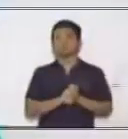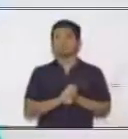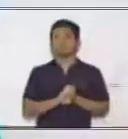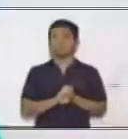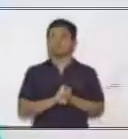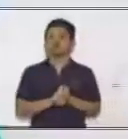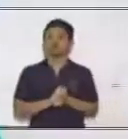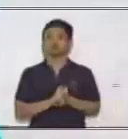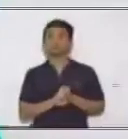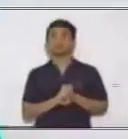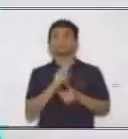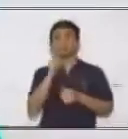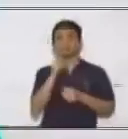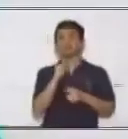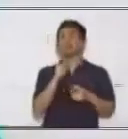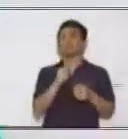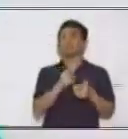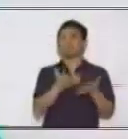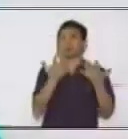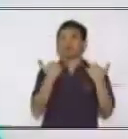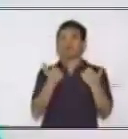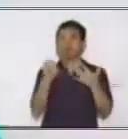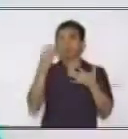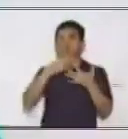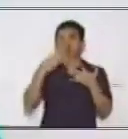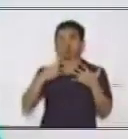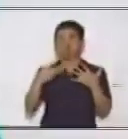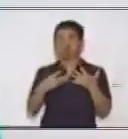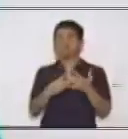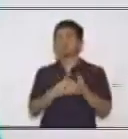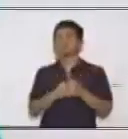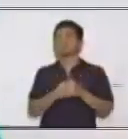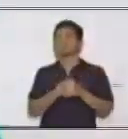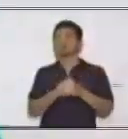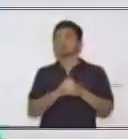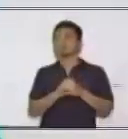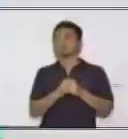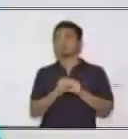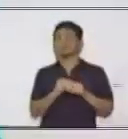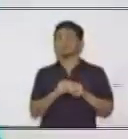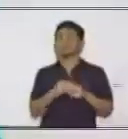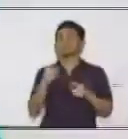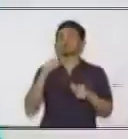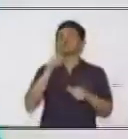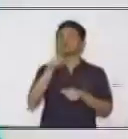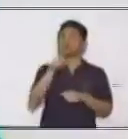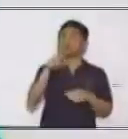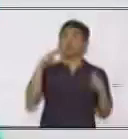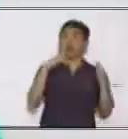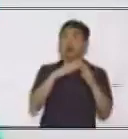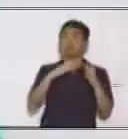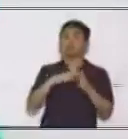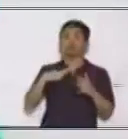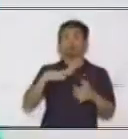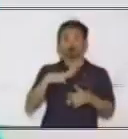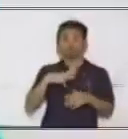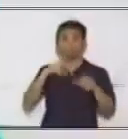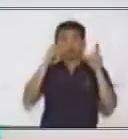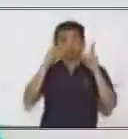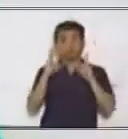En lo que consiguen sus materiales y se higienizan, les cuento que si en casa hay alguna persona con